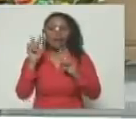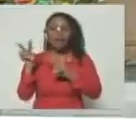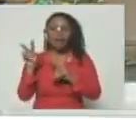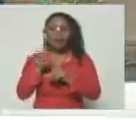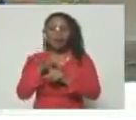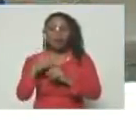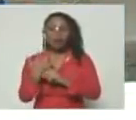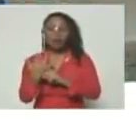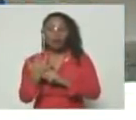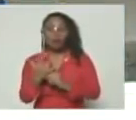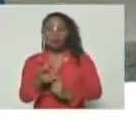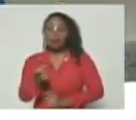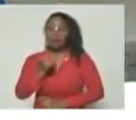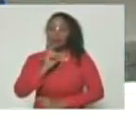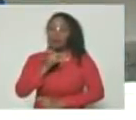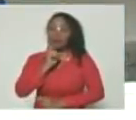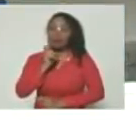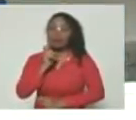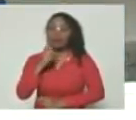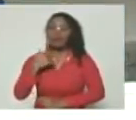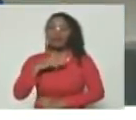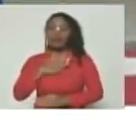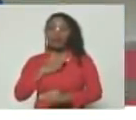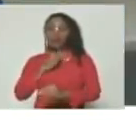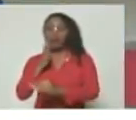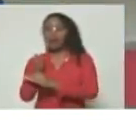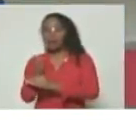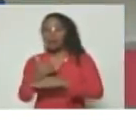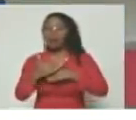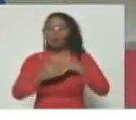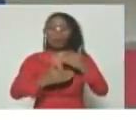compleja y tuvimos que ir por partes.